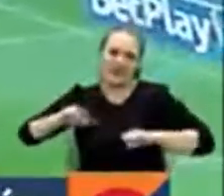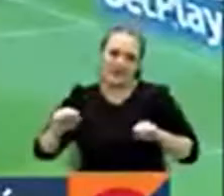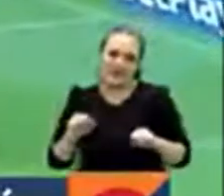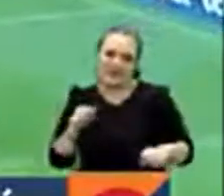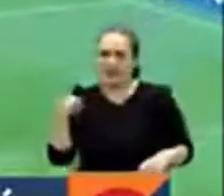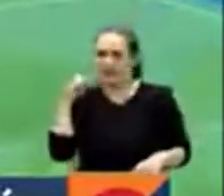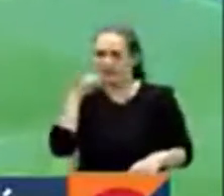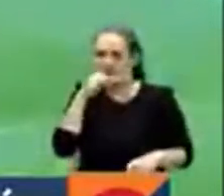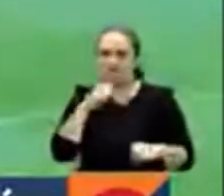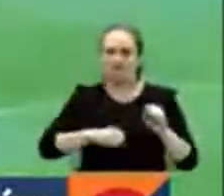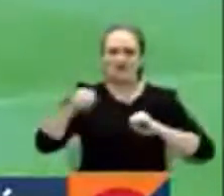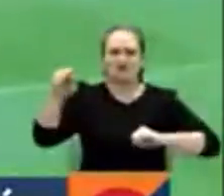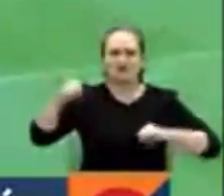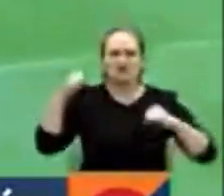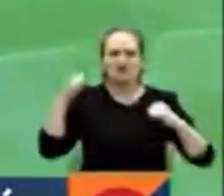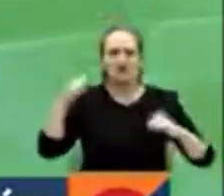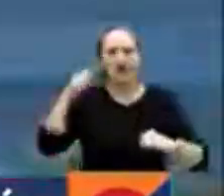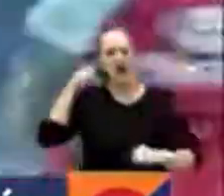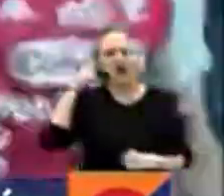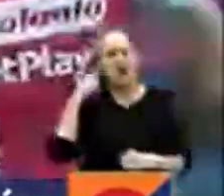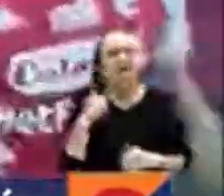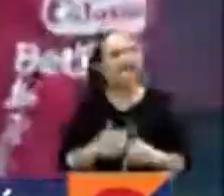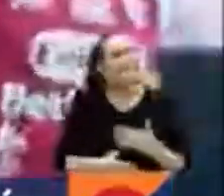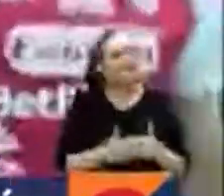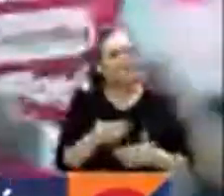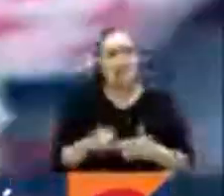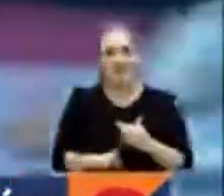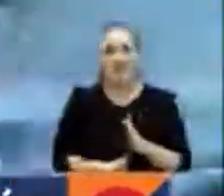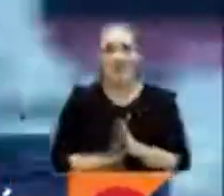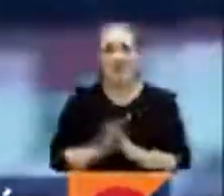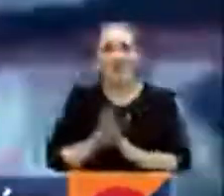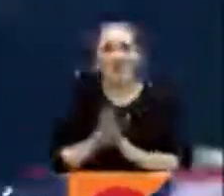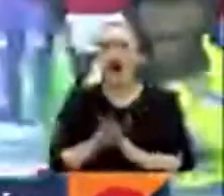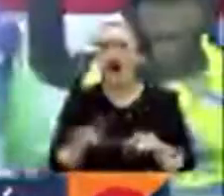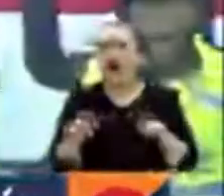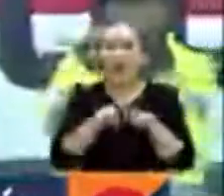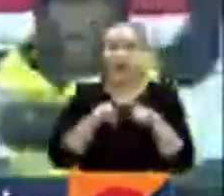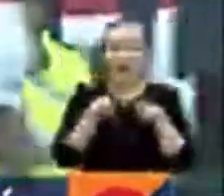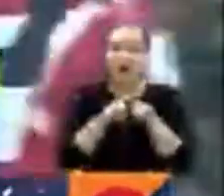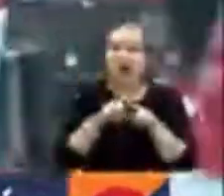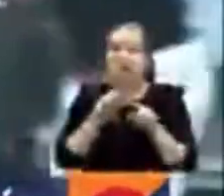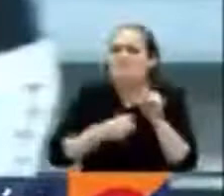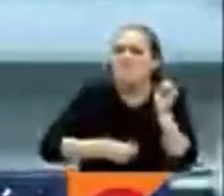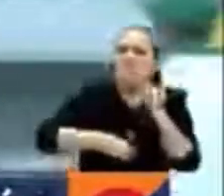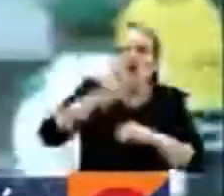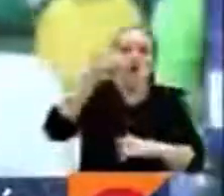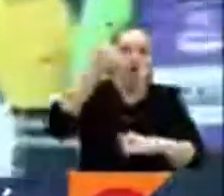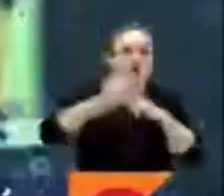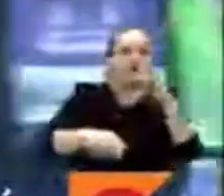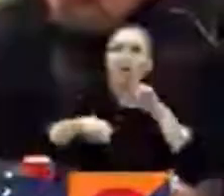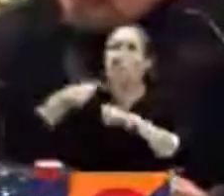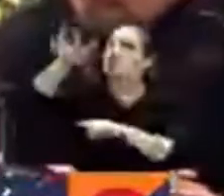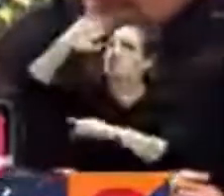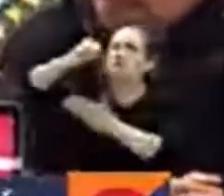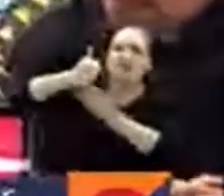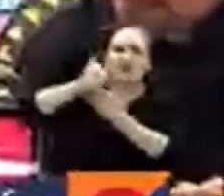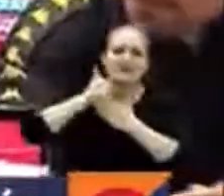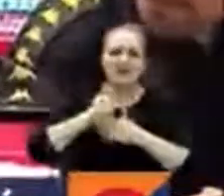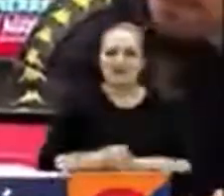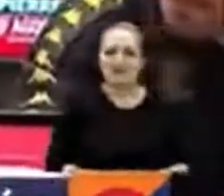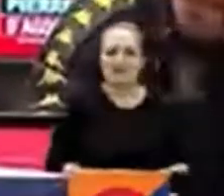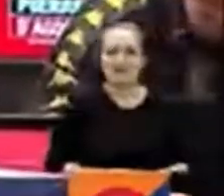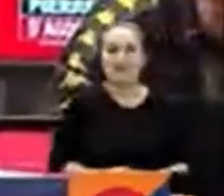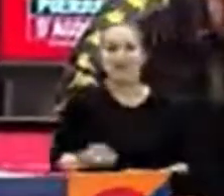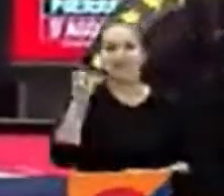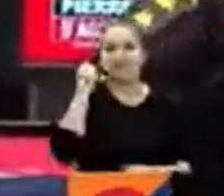el todopoderoso se acordó de León, que ganó en el minuto de Dios. 3 puntos más que motivan previo al clásico capitalino. En la semana le